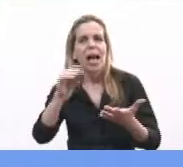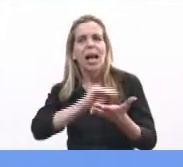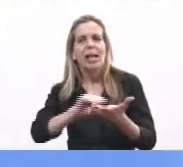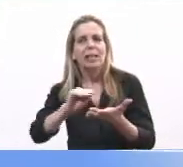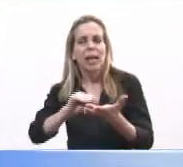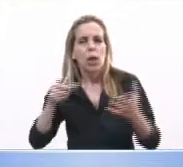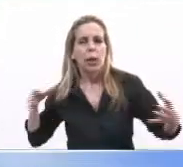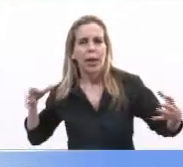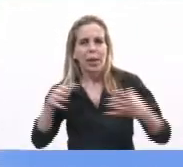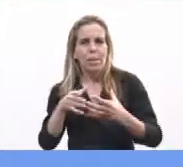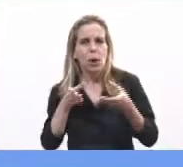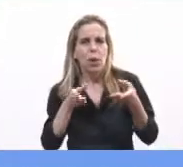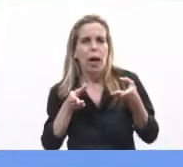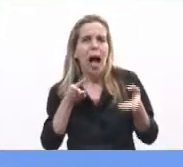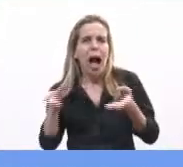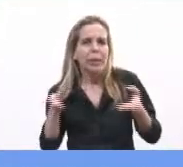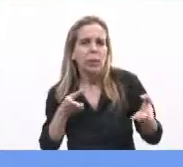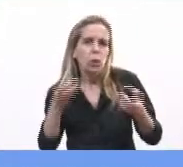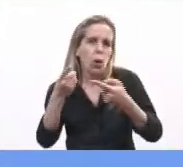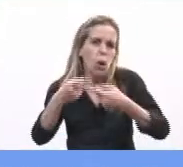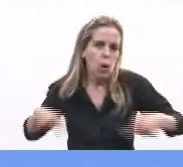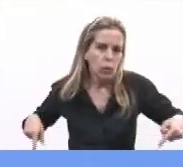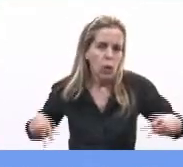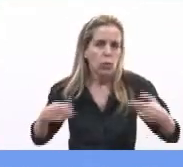quienes han tenido la virtud la generosidad